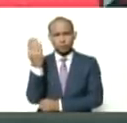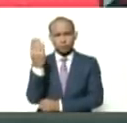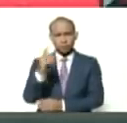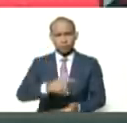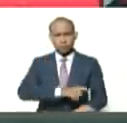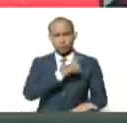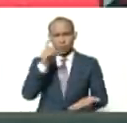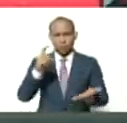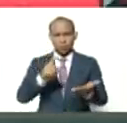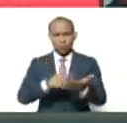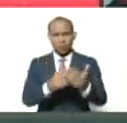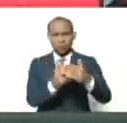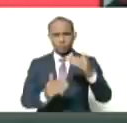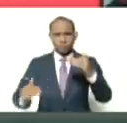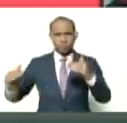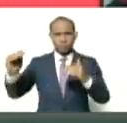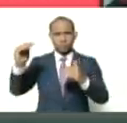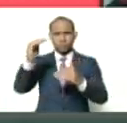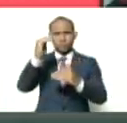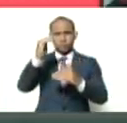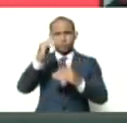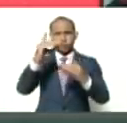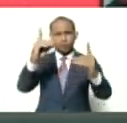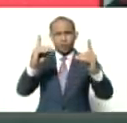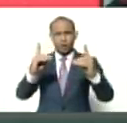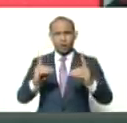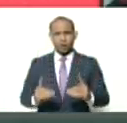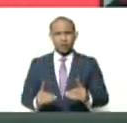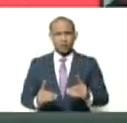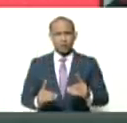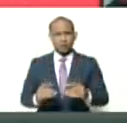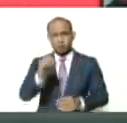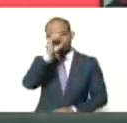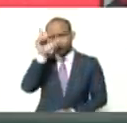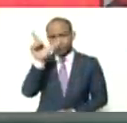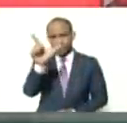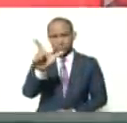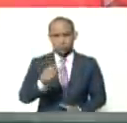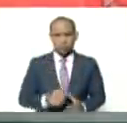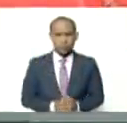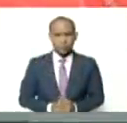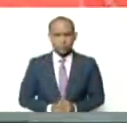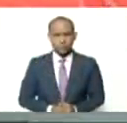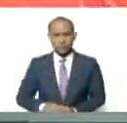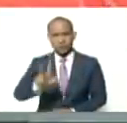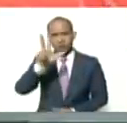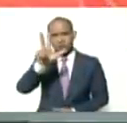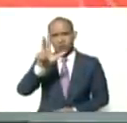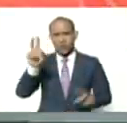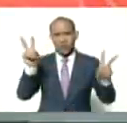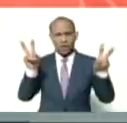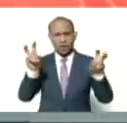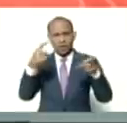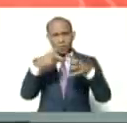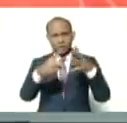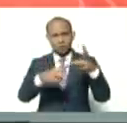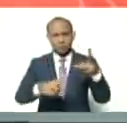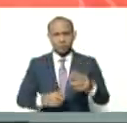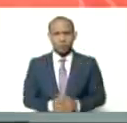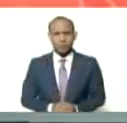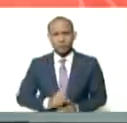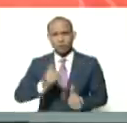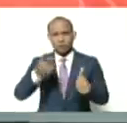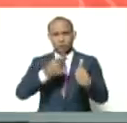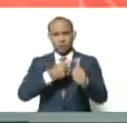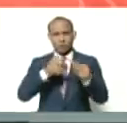Plenipotenciario, máxima instancia de toma de decisiones del Partido Socialista Unido de Venezuela, 3 temas. El primer